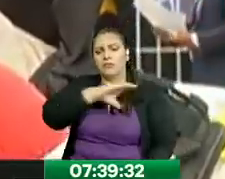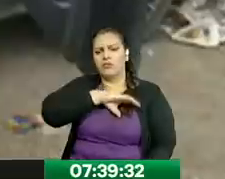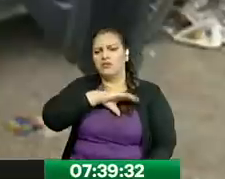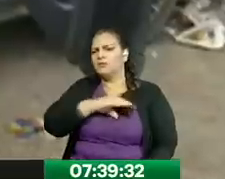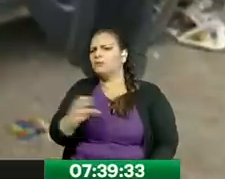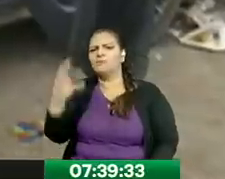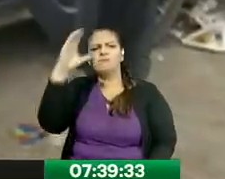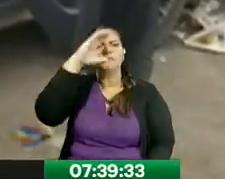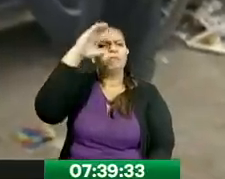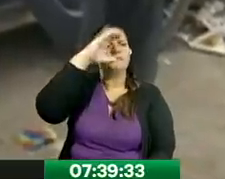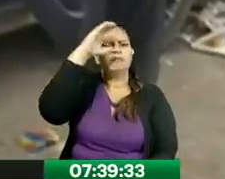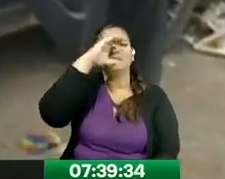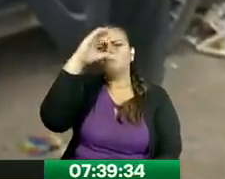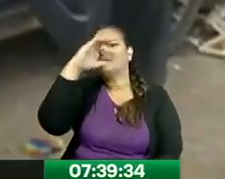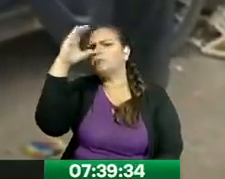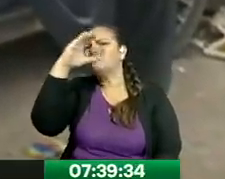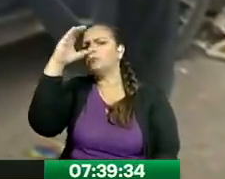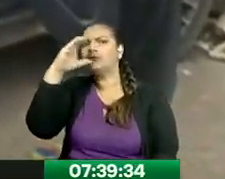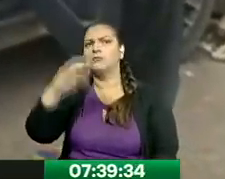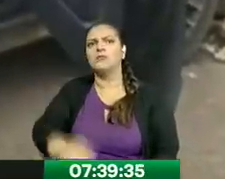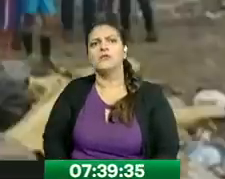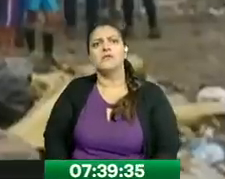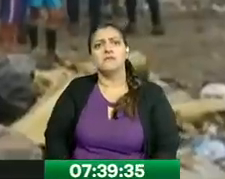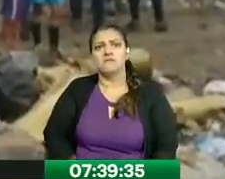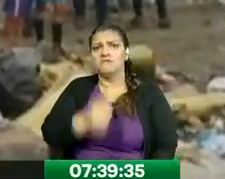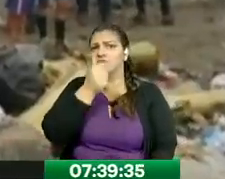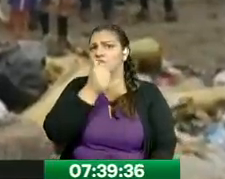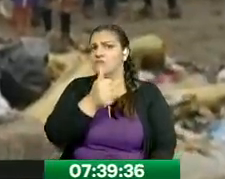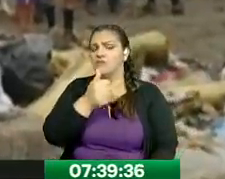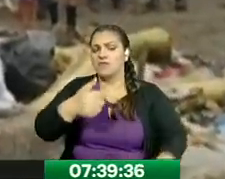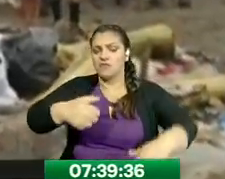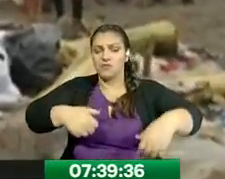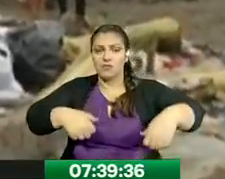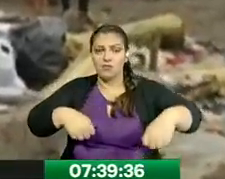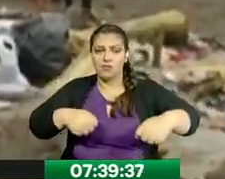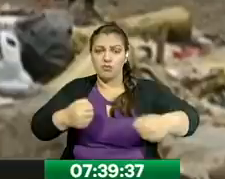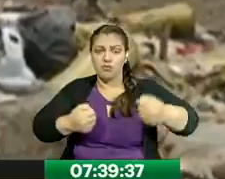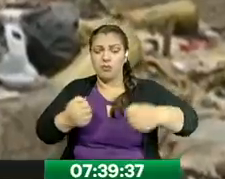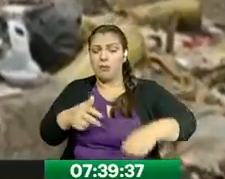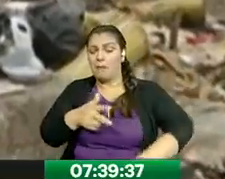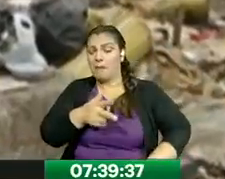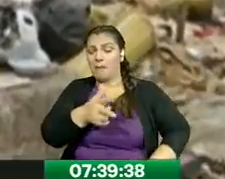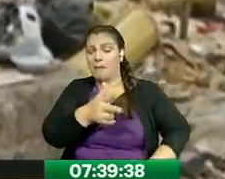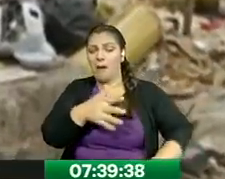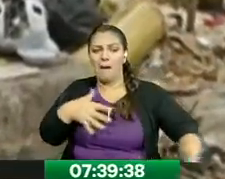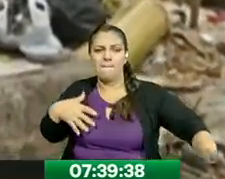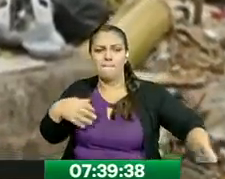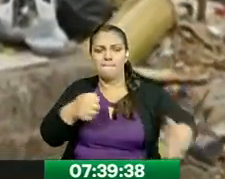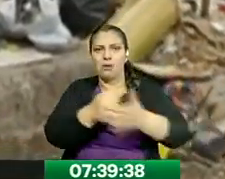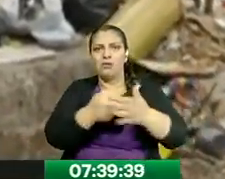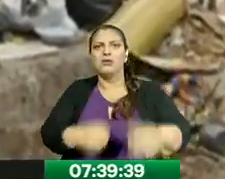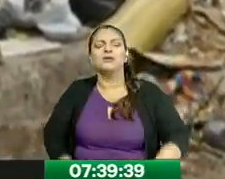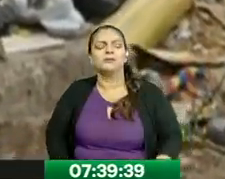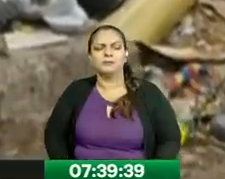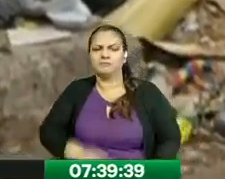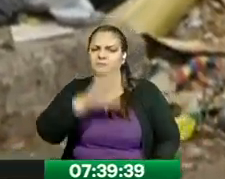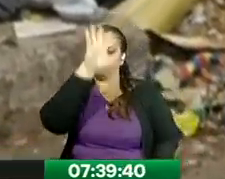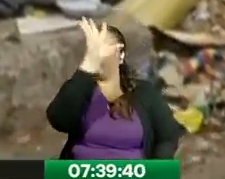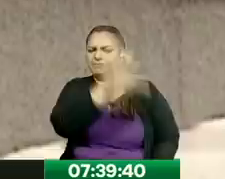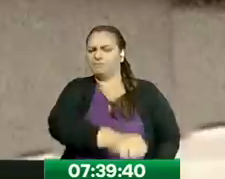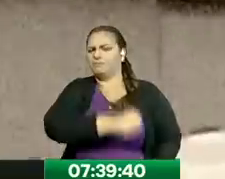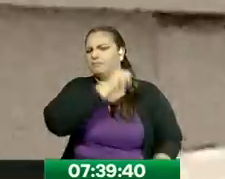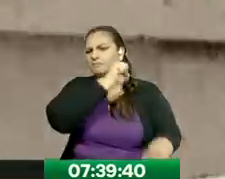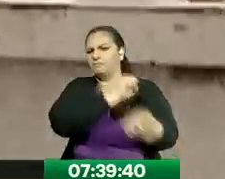centro donde se impactó contra una unidad policial del circuito centro de igual manera en el lugar se procedió a la aprehensión del ciudadano el